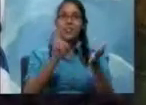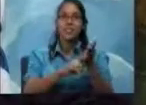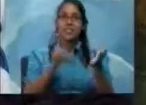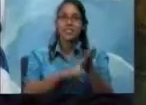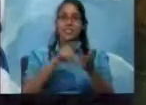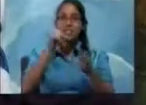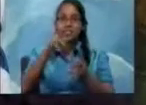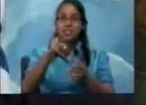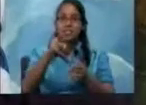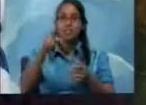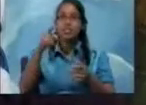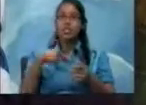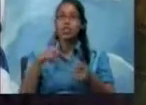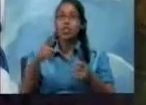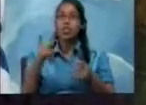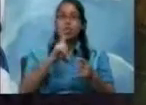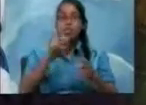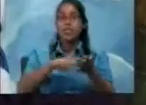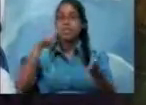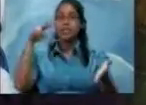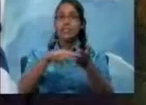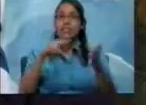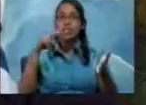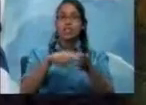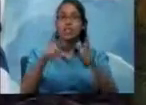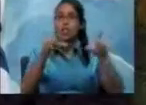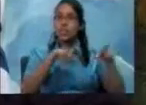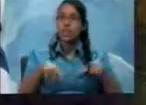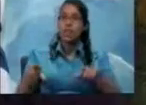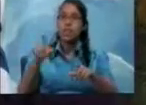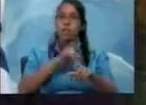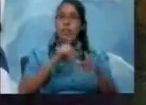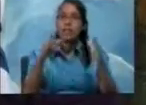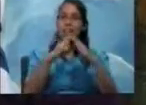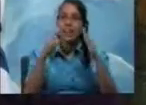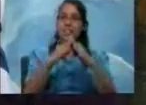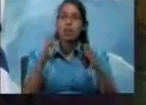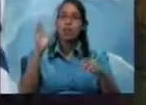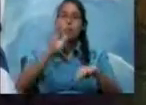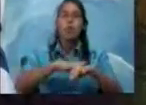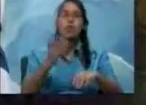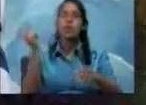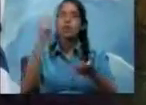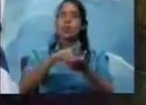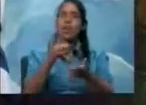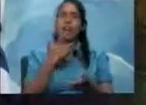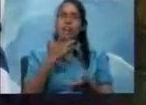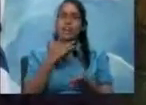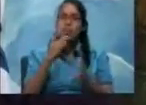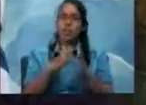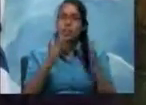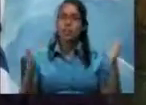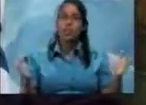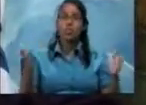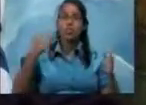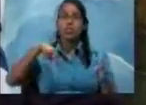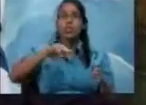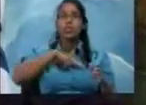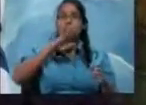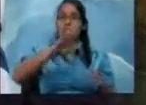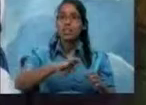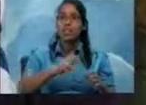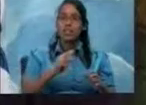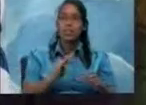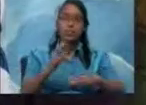puerta yo de broma no salí danzando en la sala de mi casa porque eso fue grande mi esposa eso estábamos nosotros ahí los